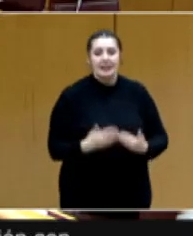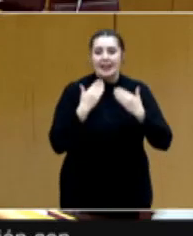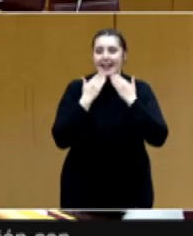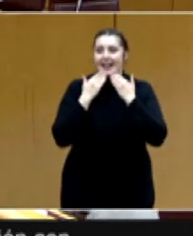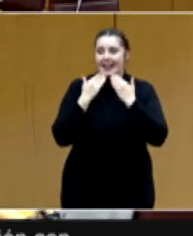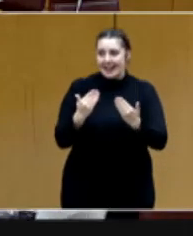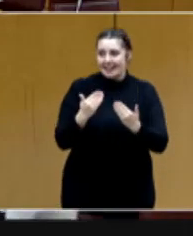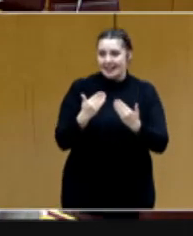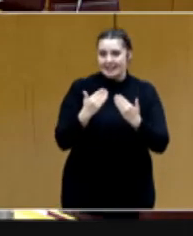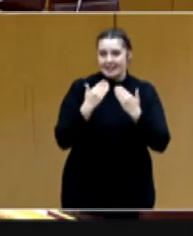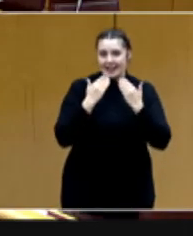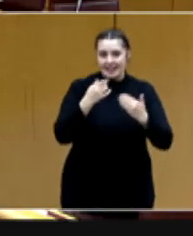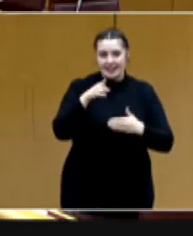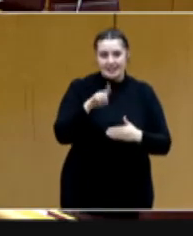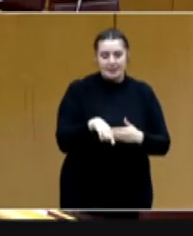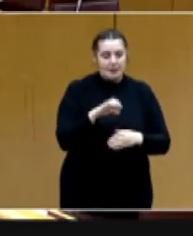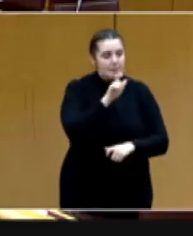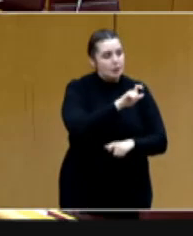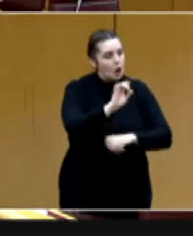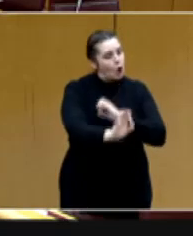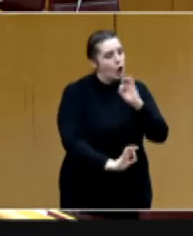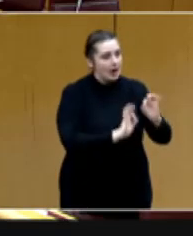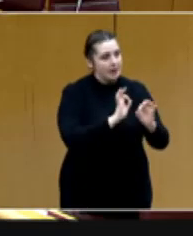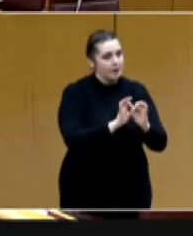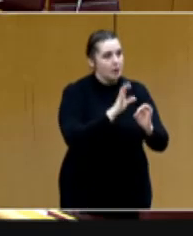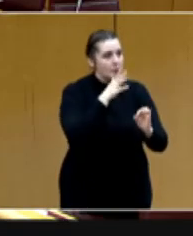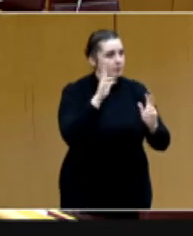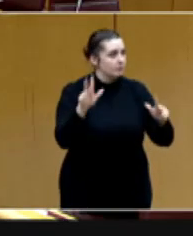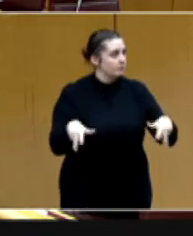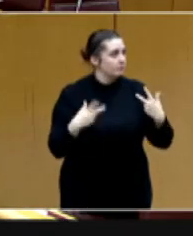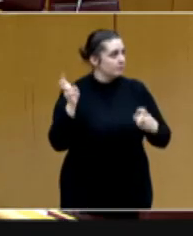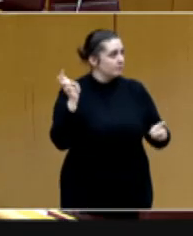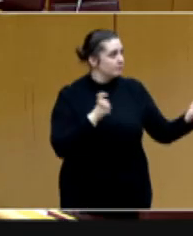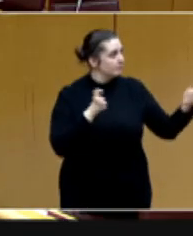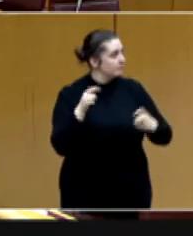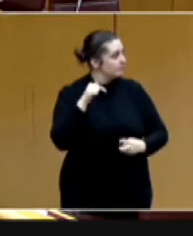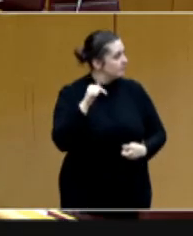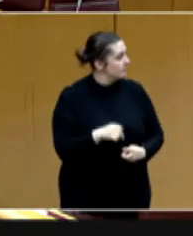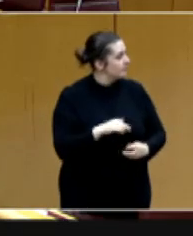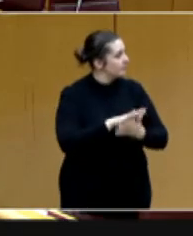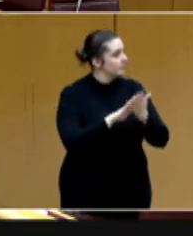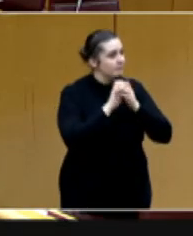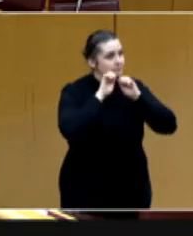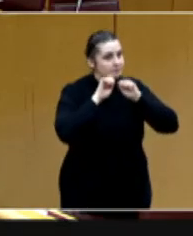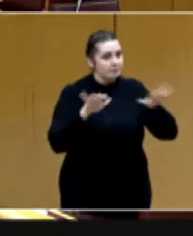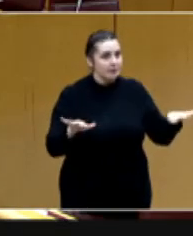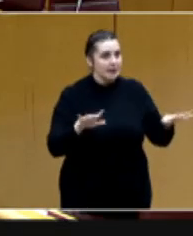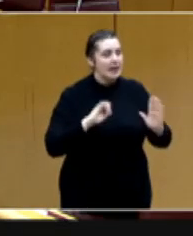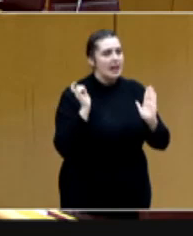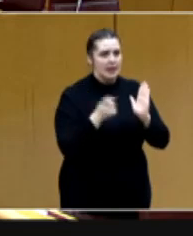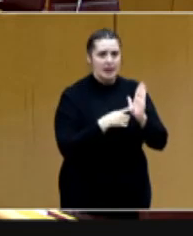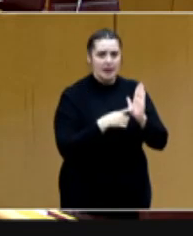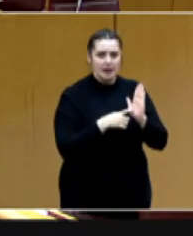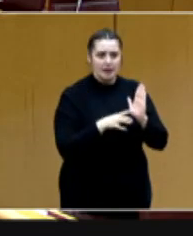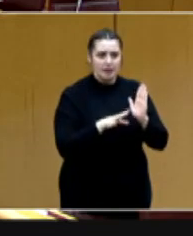gracias a los organizadores por permitirnos la oportunidad de dar a conocer esta ley también en nuestros